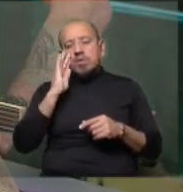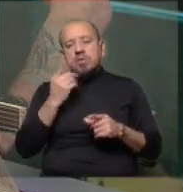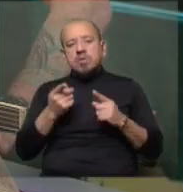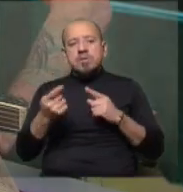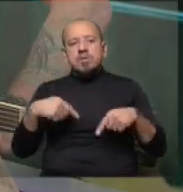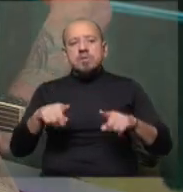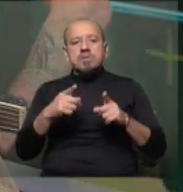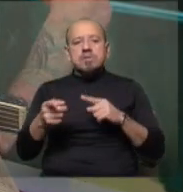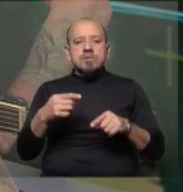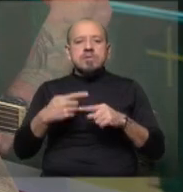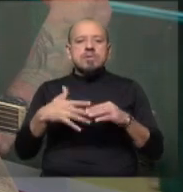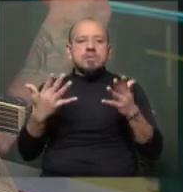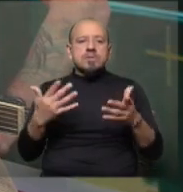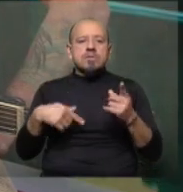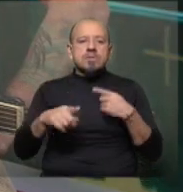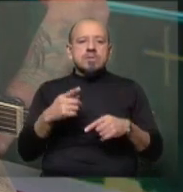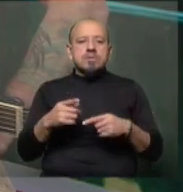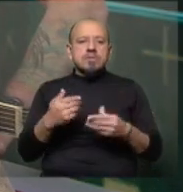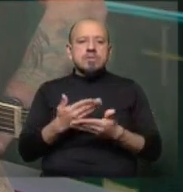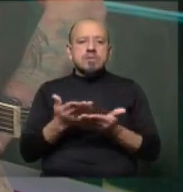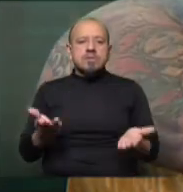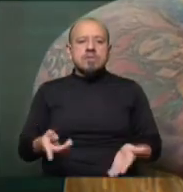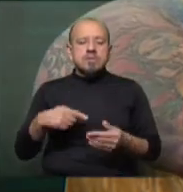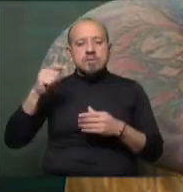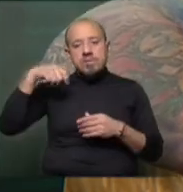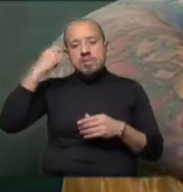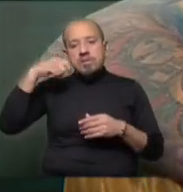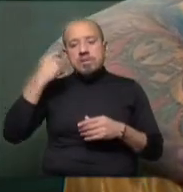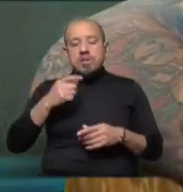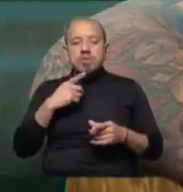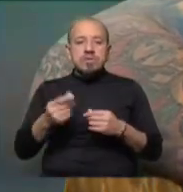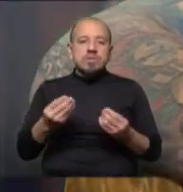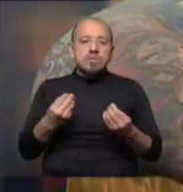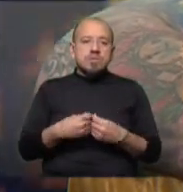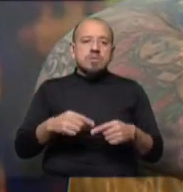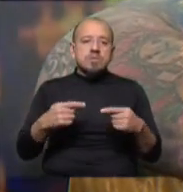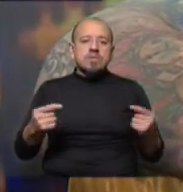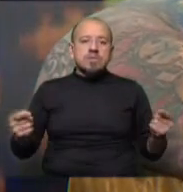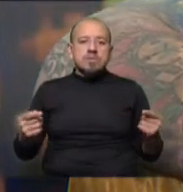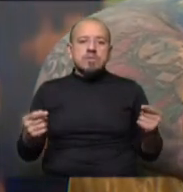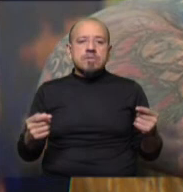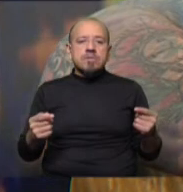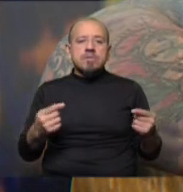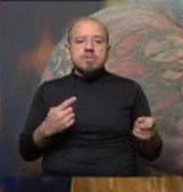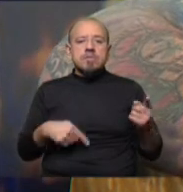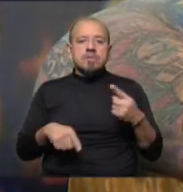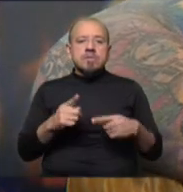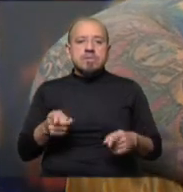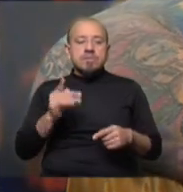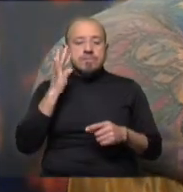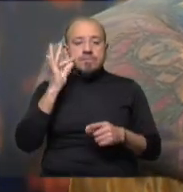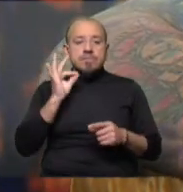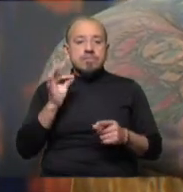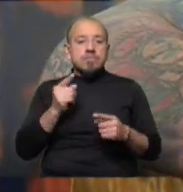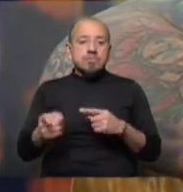de la vida, de los festivales, de los estrenos de videos, de muchas cosas. Y se van dando esas